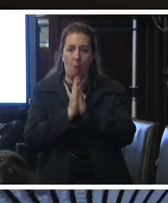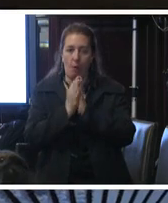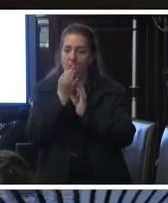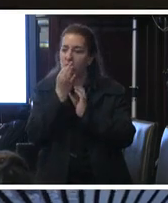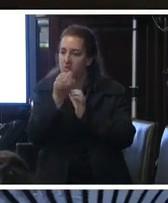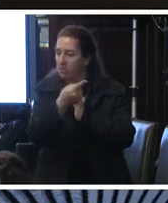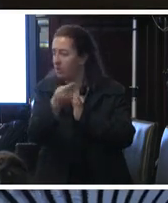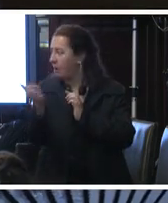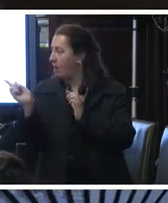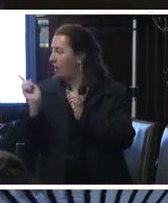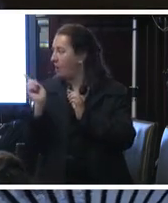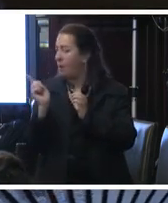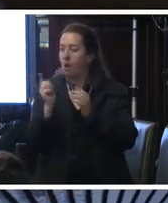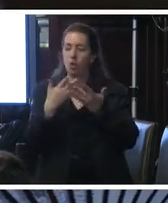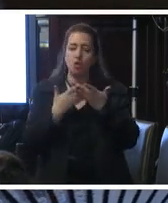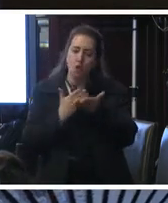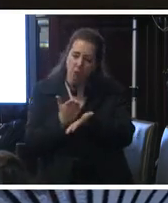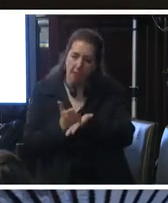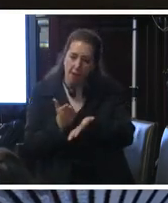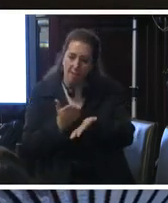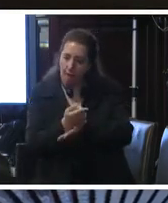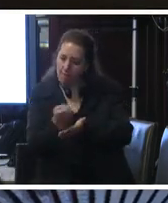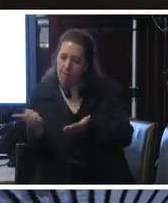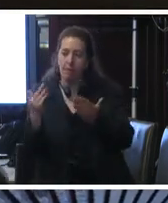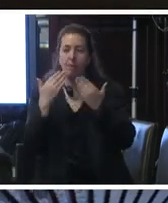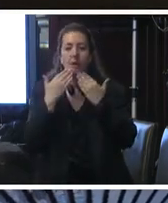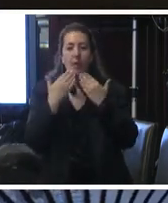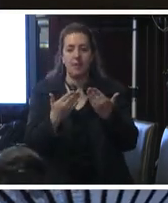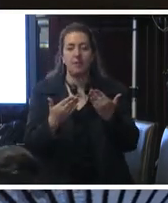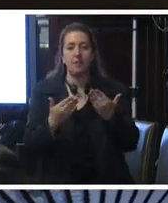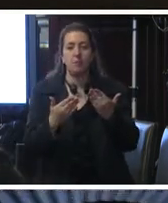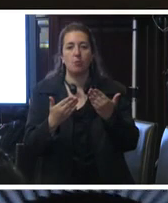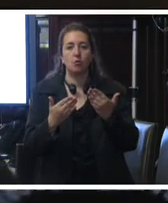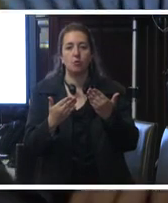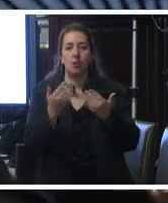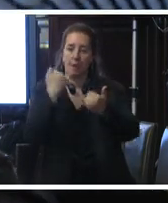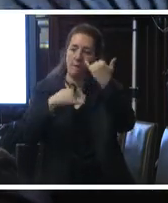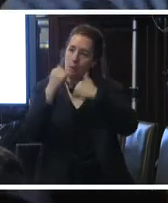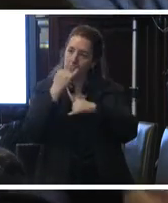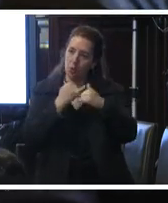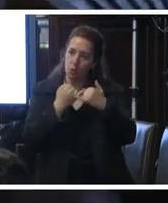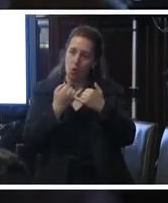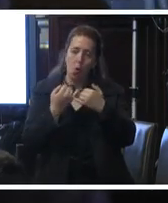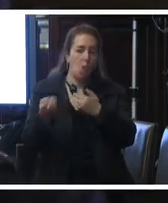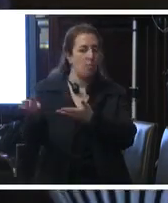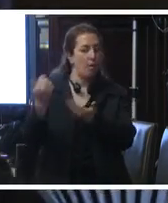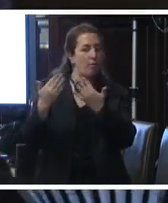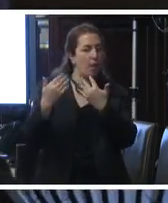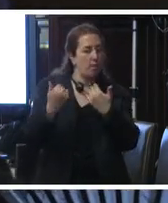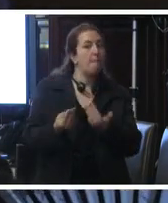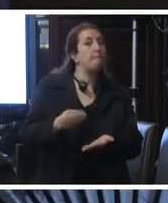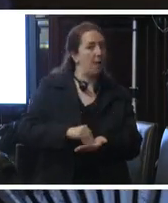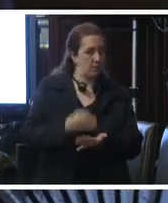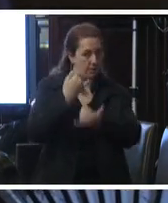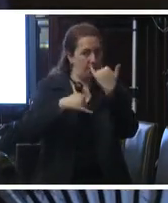a Máxima Acuña nuestra solidaridad y agradeceríamos información precisa sobre los nuevos ataques